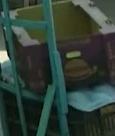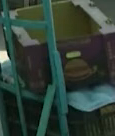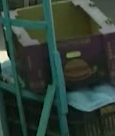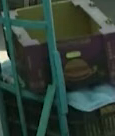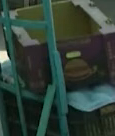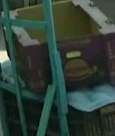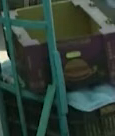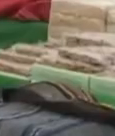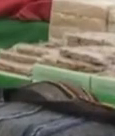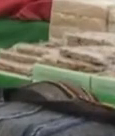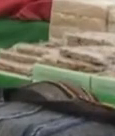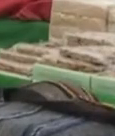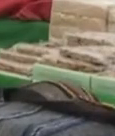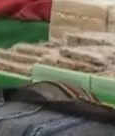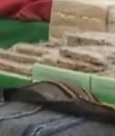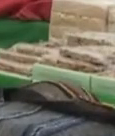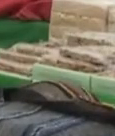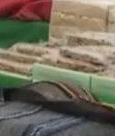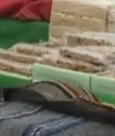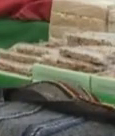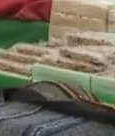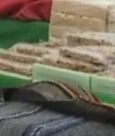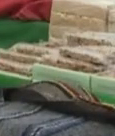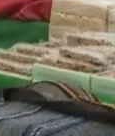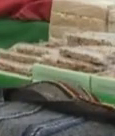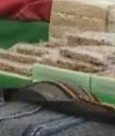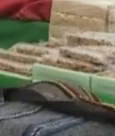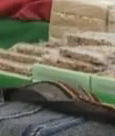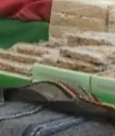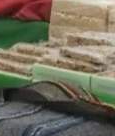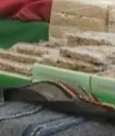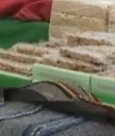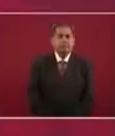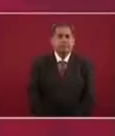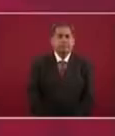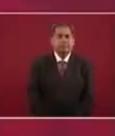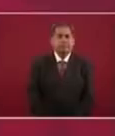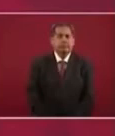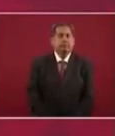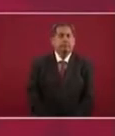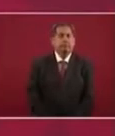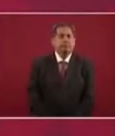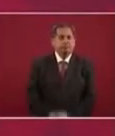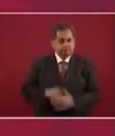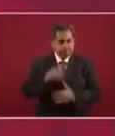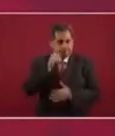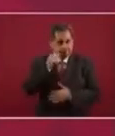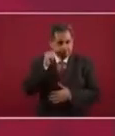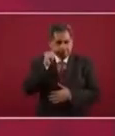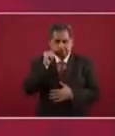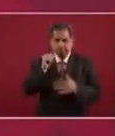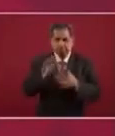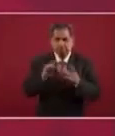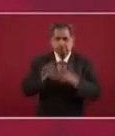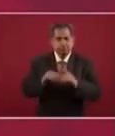los efectos que tenga en los siguientes subsecuentes periodos mensuales, aún después de haber terminado esta contingencia.